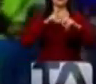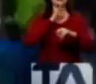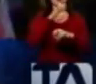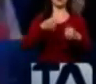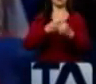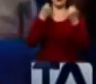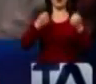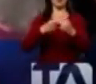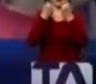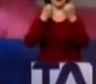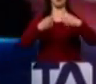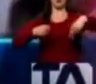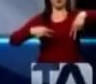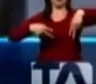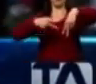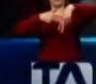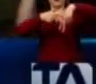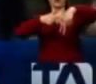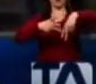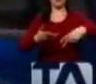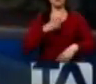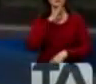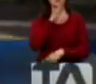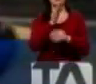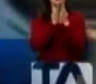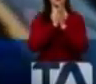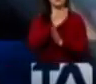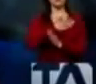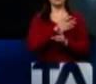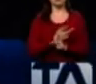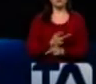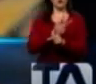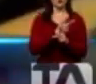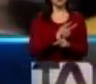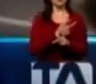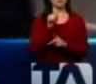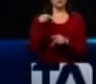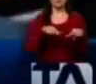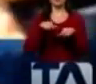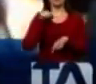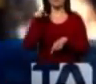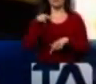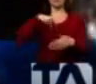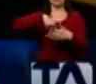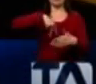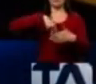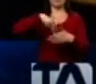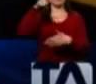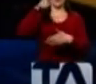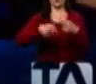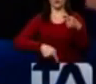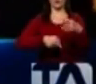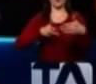registran en la zona. Por favor, le pedimos que tome precauciones y circula por este sector. Por